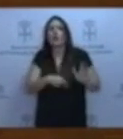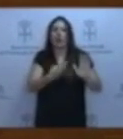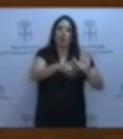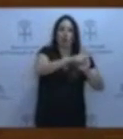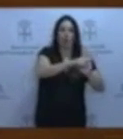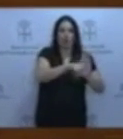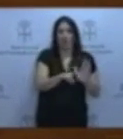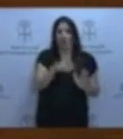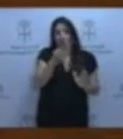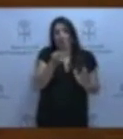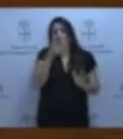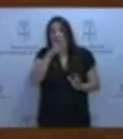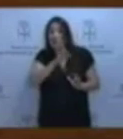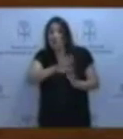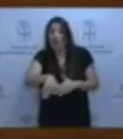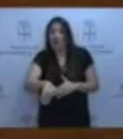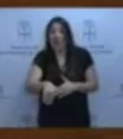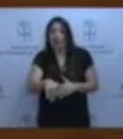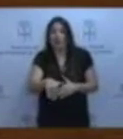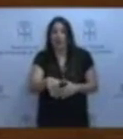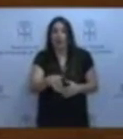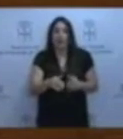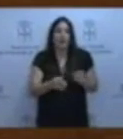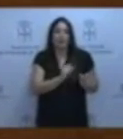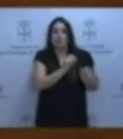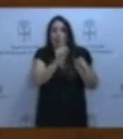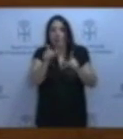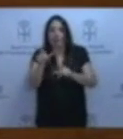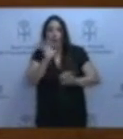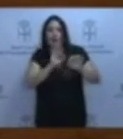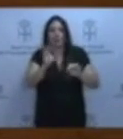porque esa denuncia va a ir a parar a un organismo dependiente del Gobierno, ¿no?